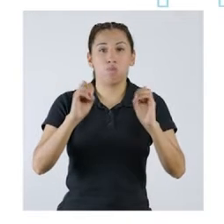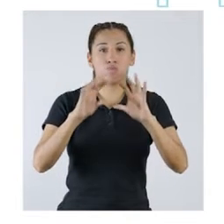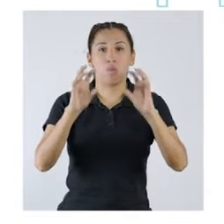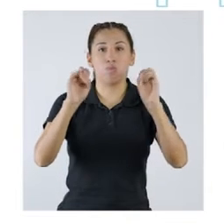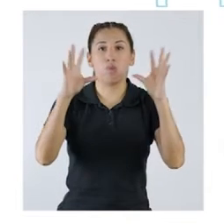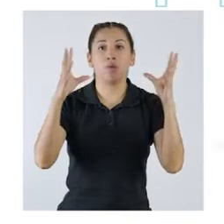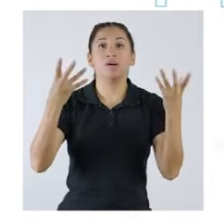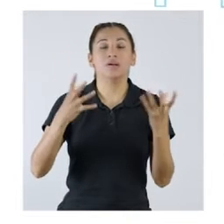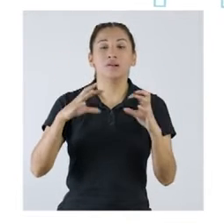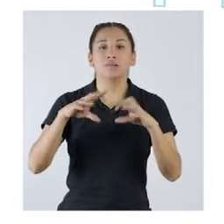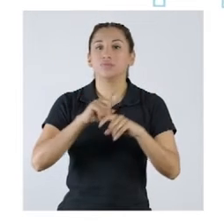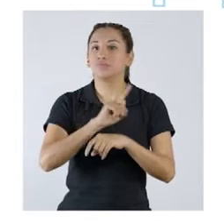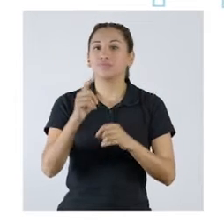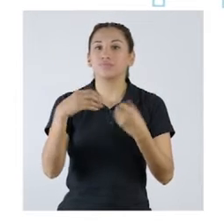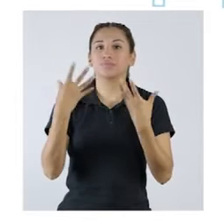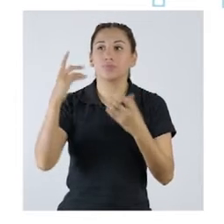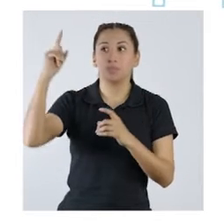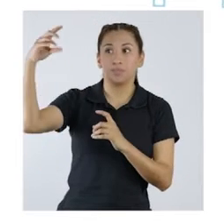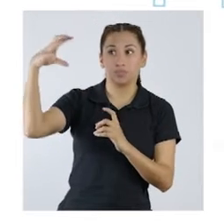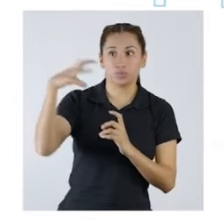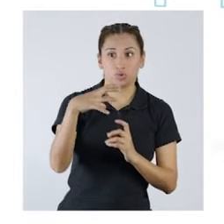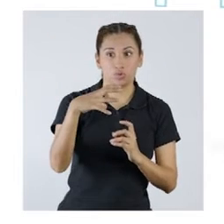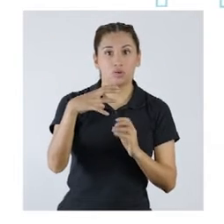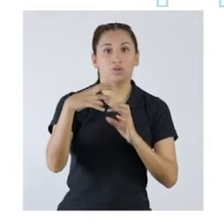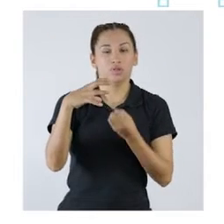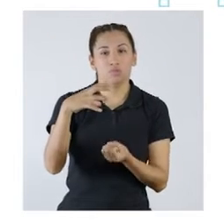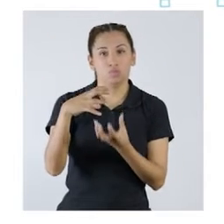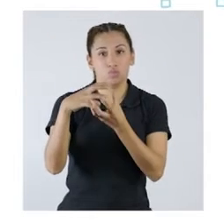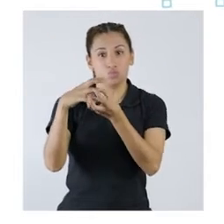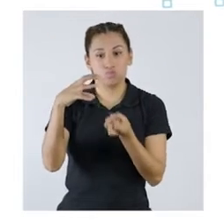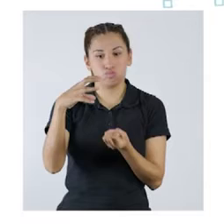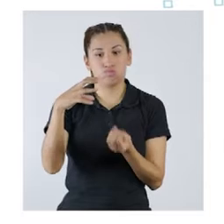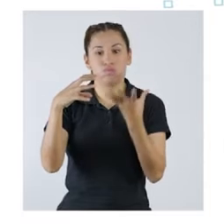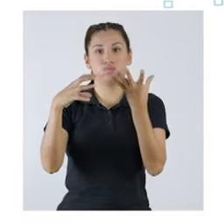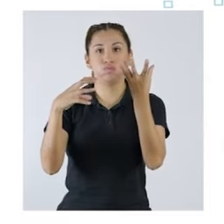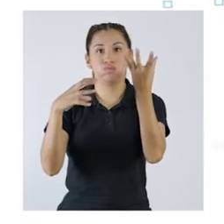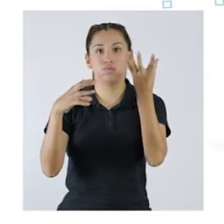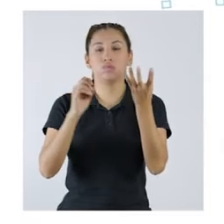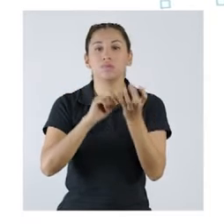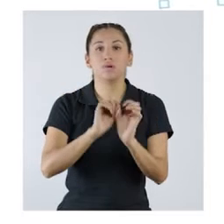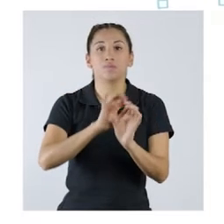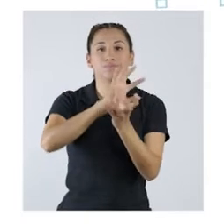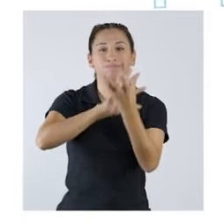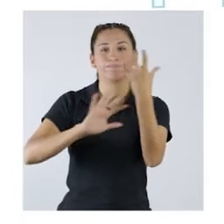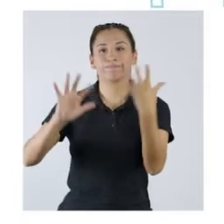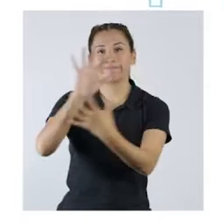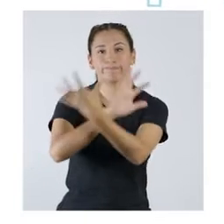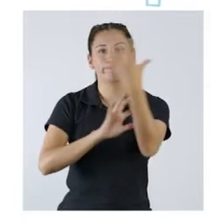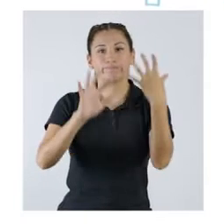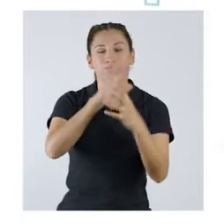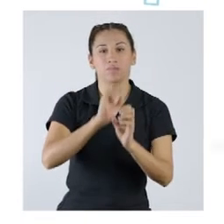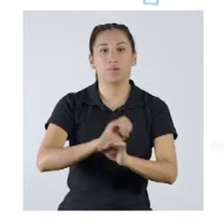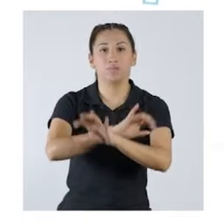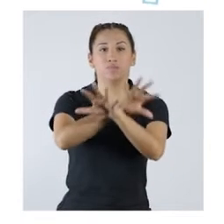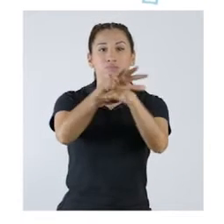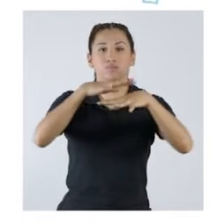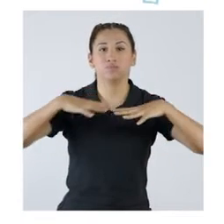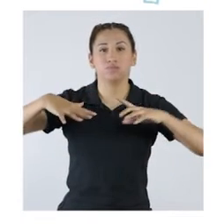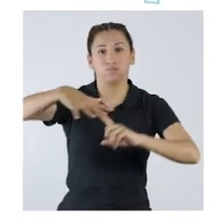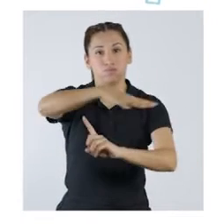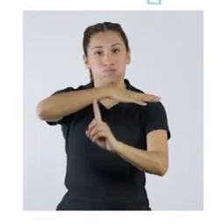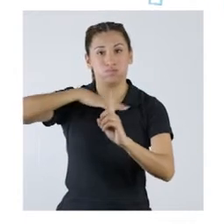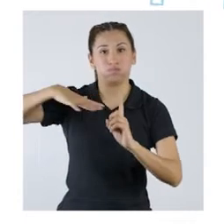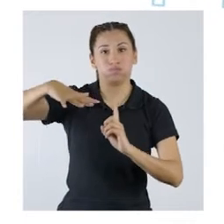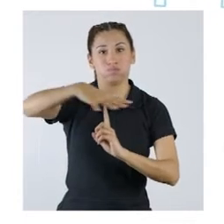Tierra porque no permite que el calor de la luz solar reflejada por la Tierra salga de la atmósfera hacia el espacio abierto,